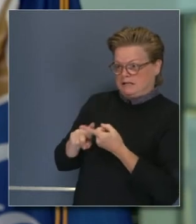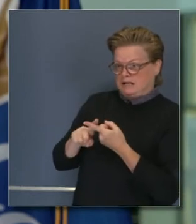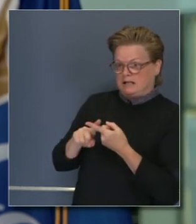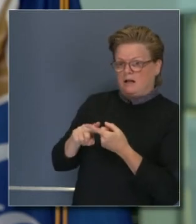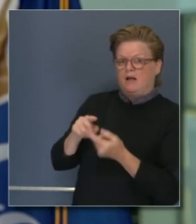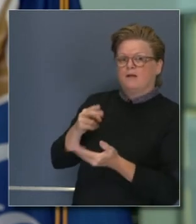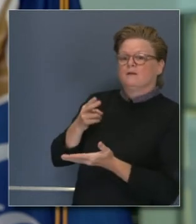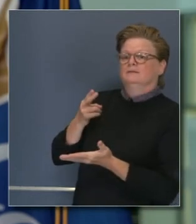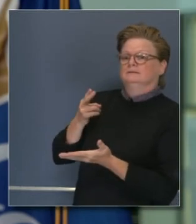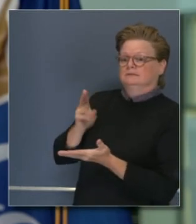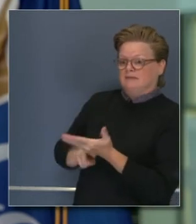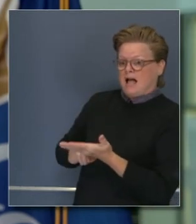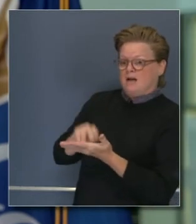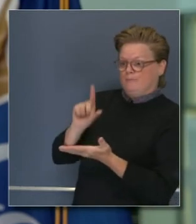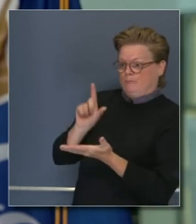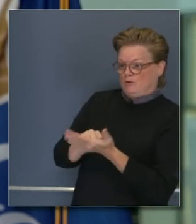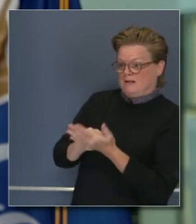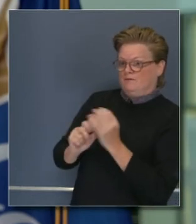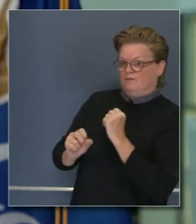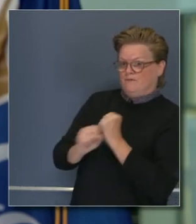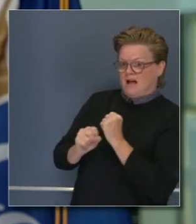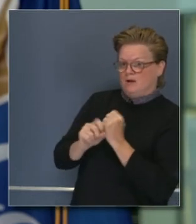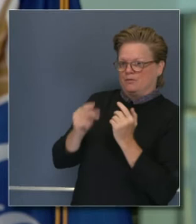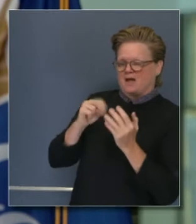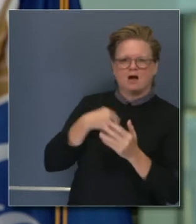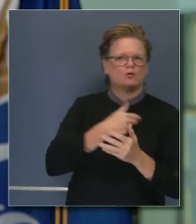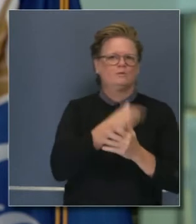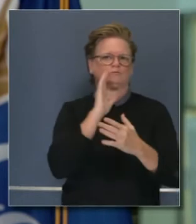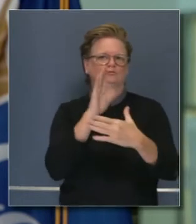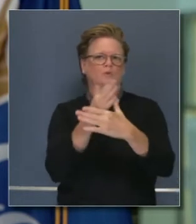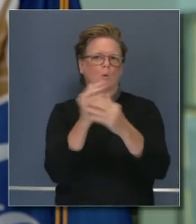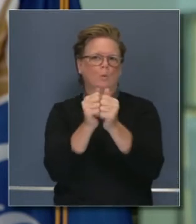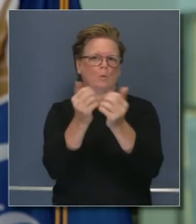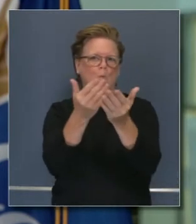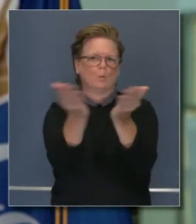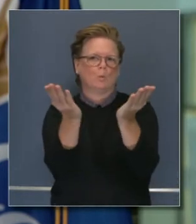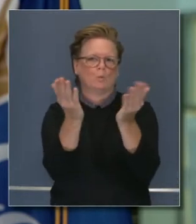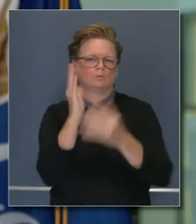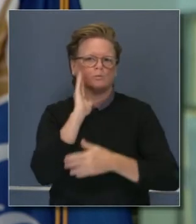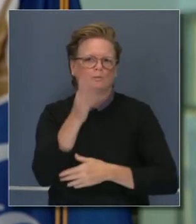decir, y trato de comenzar con esto antes de las preguntas,